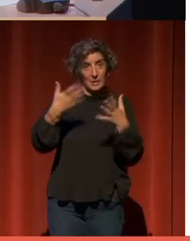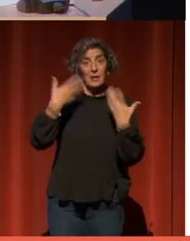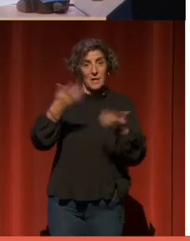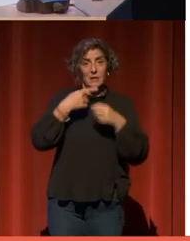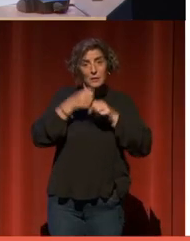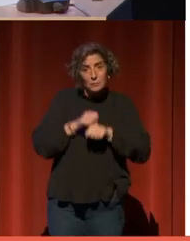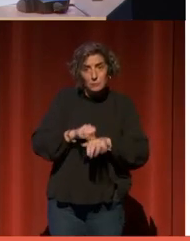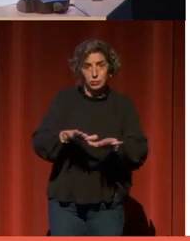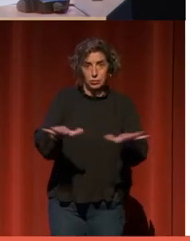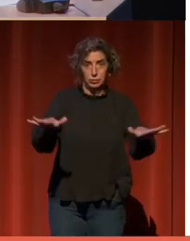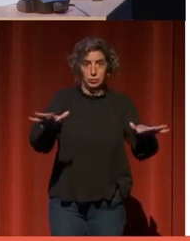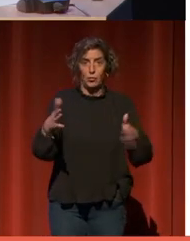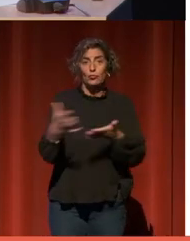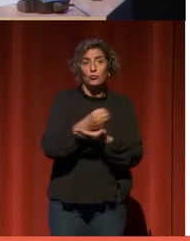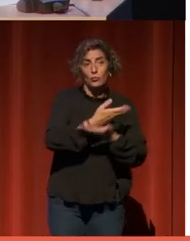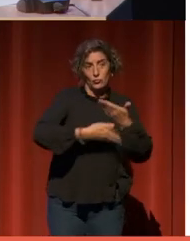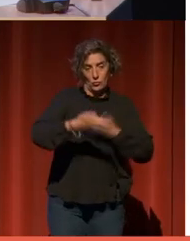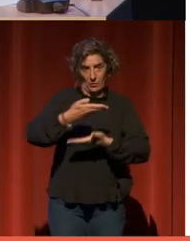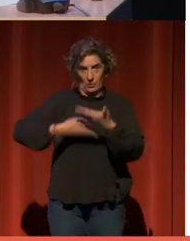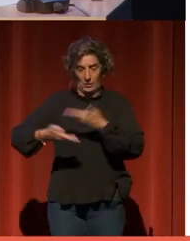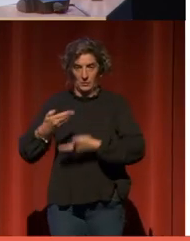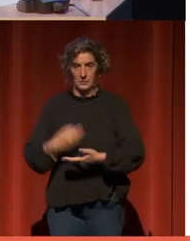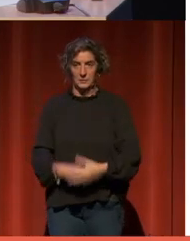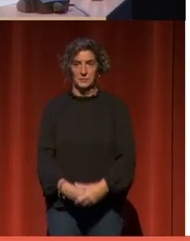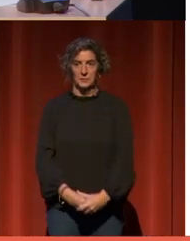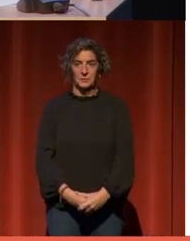a todos los colaboradores